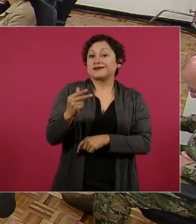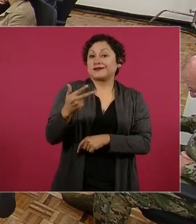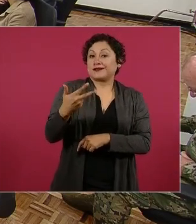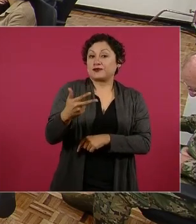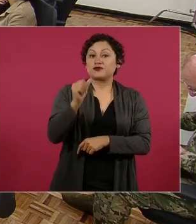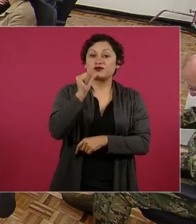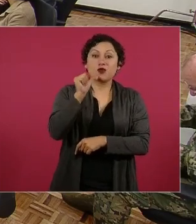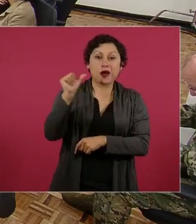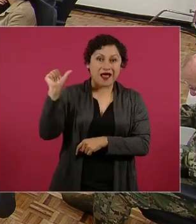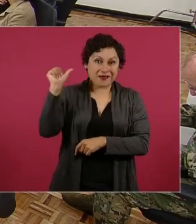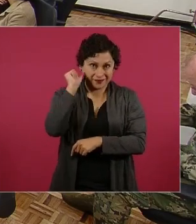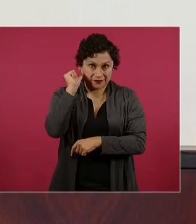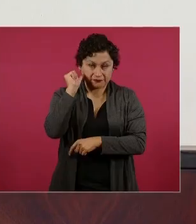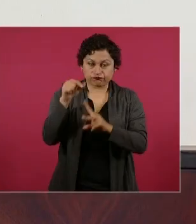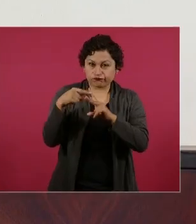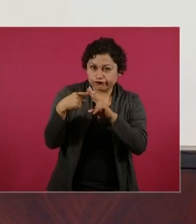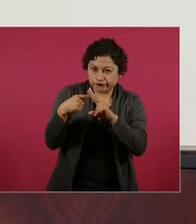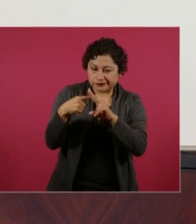70